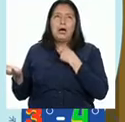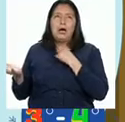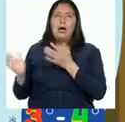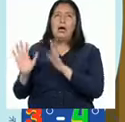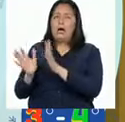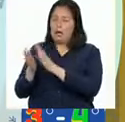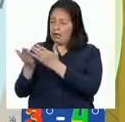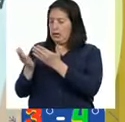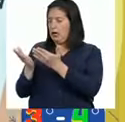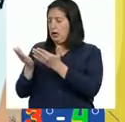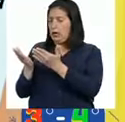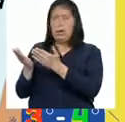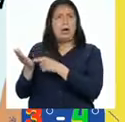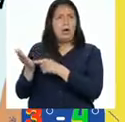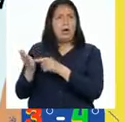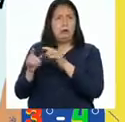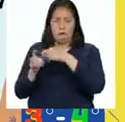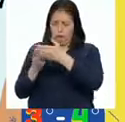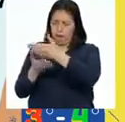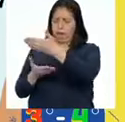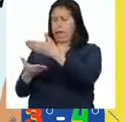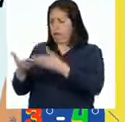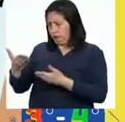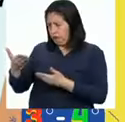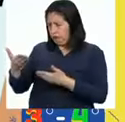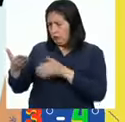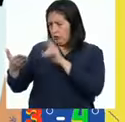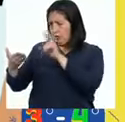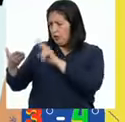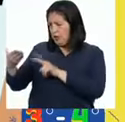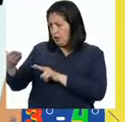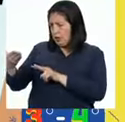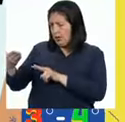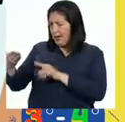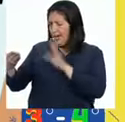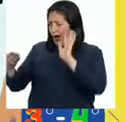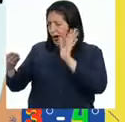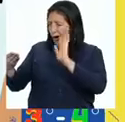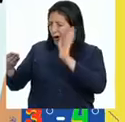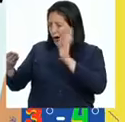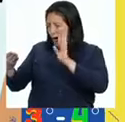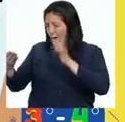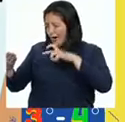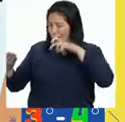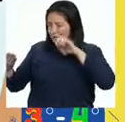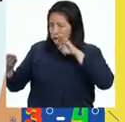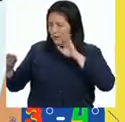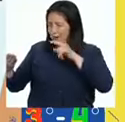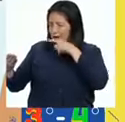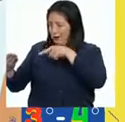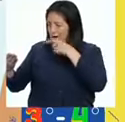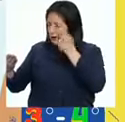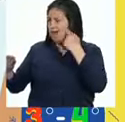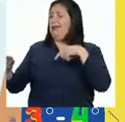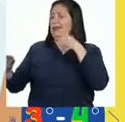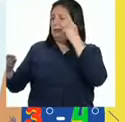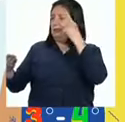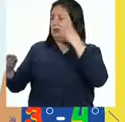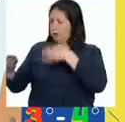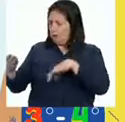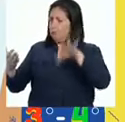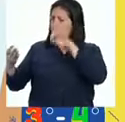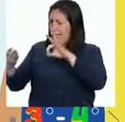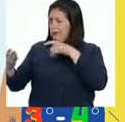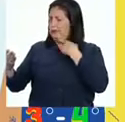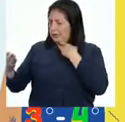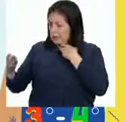notas? En la nota, Pablo lee. Hola, Pablo. Hoy quiero que te des cuenta de algo muy importante